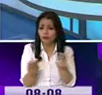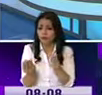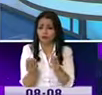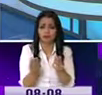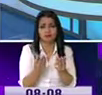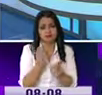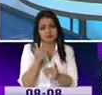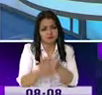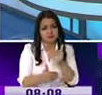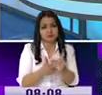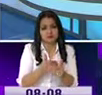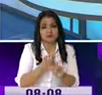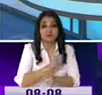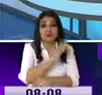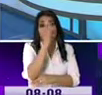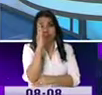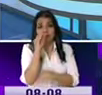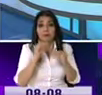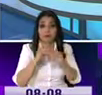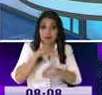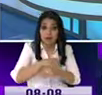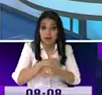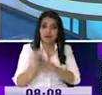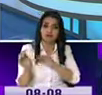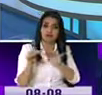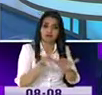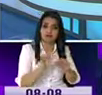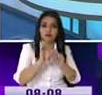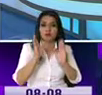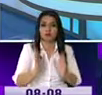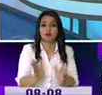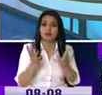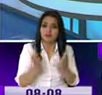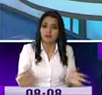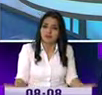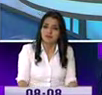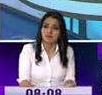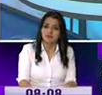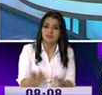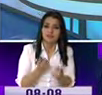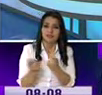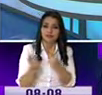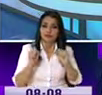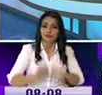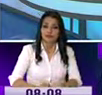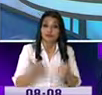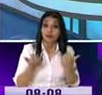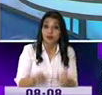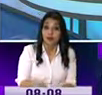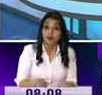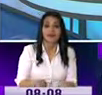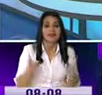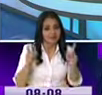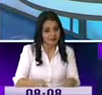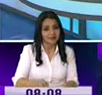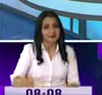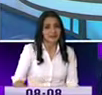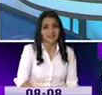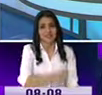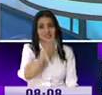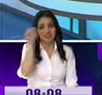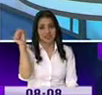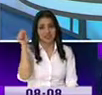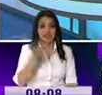que conforme pasan las horas vayan llegando acá todos esos ecuatorianos que quieren alentar a nuestra selección, porque el día de hoy tenemos que ganar con